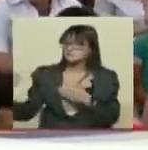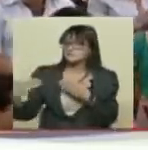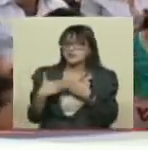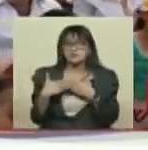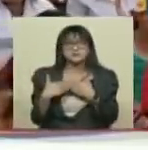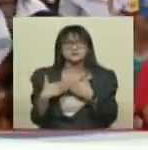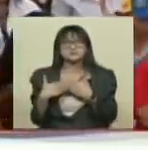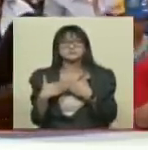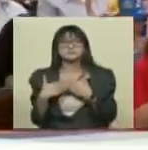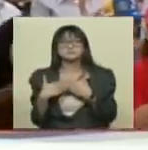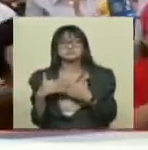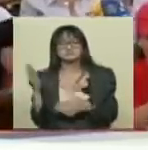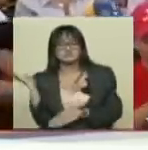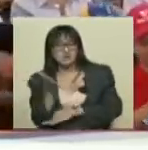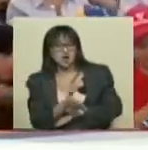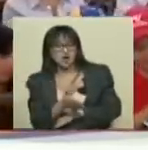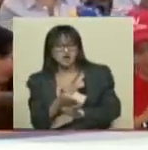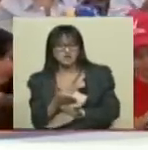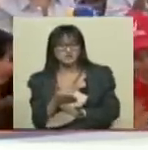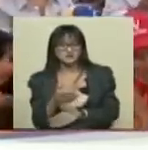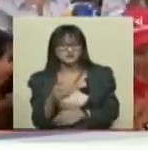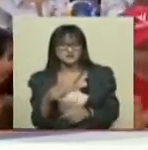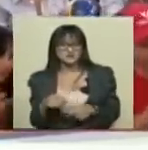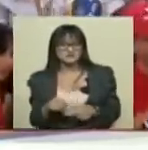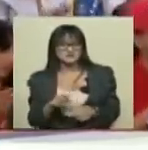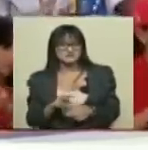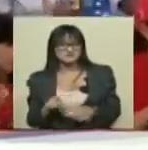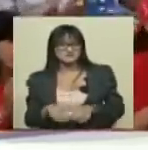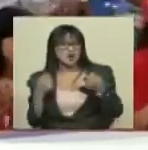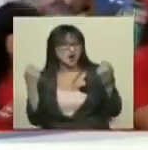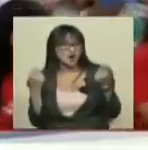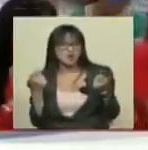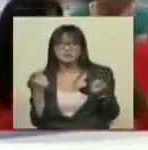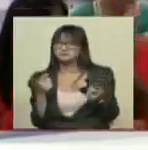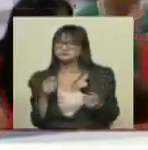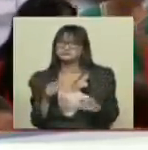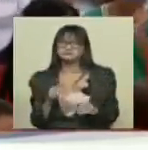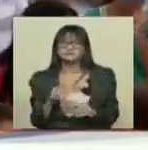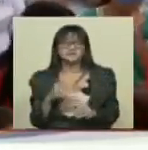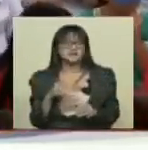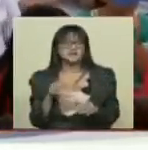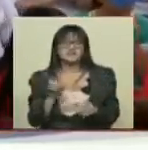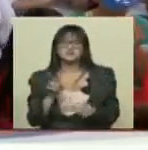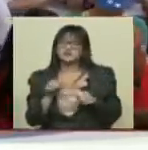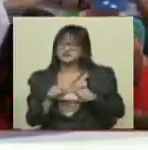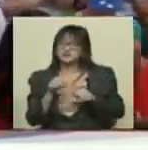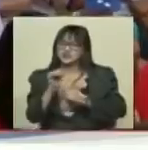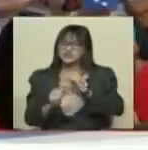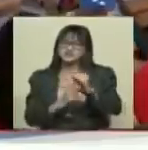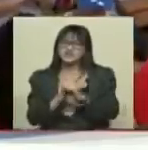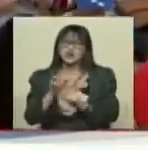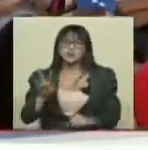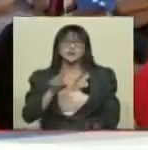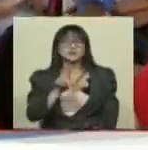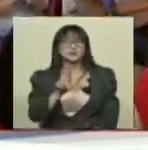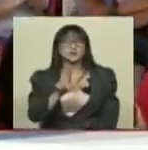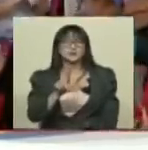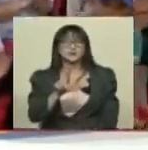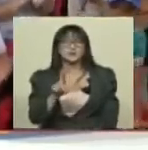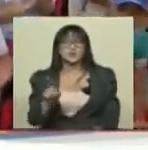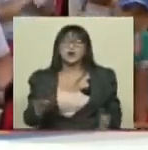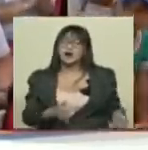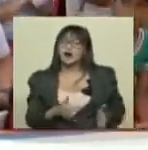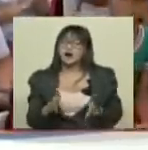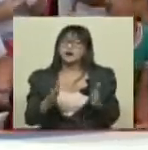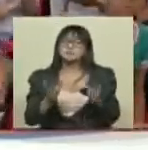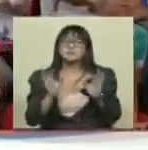ni amenazas, ni agresiones. Venezuela va a seguir su siglo XXI, va a seguir por el camino